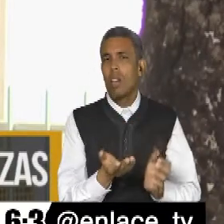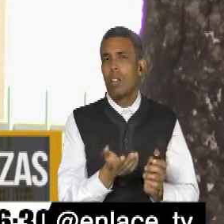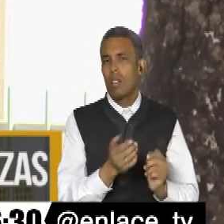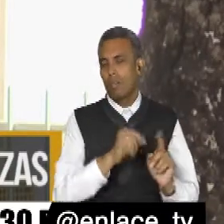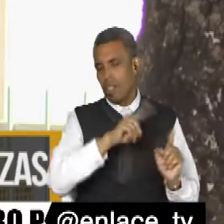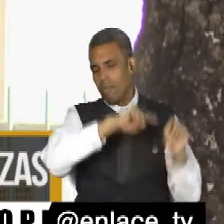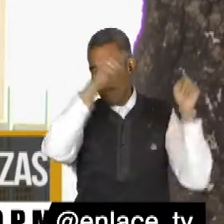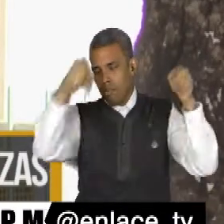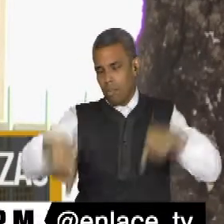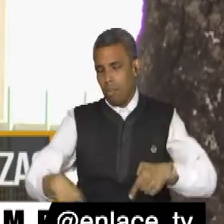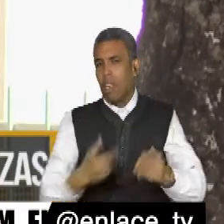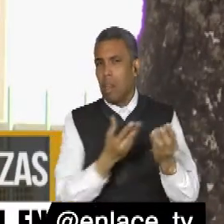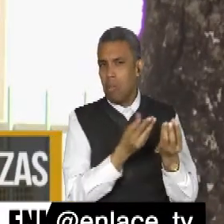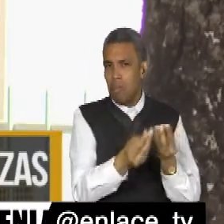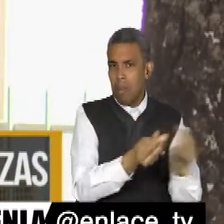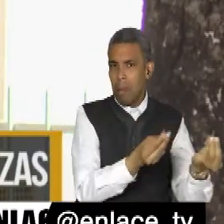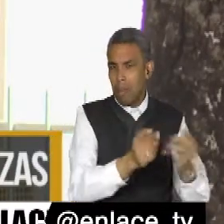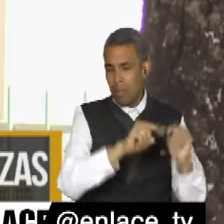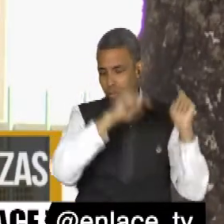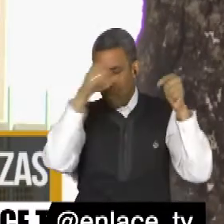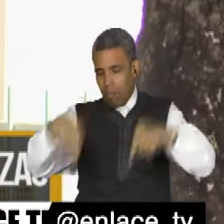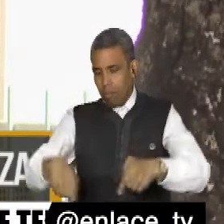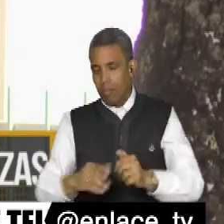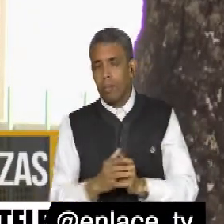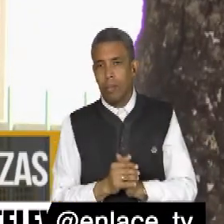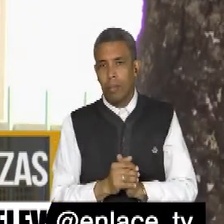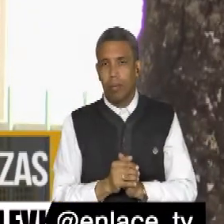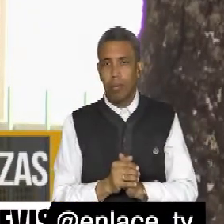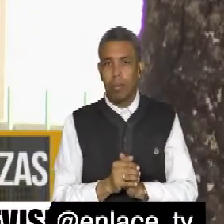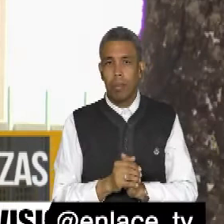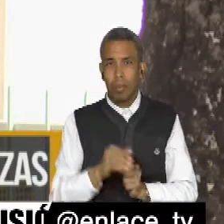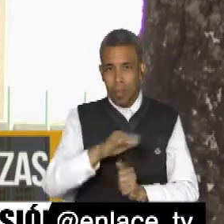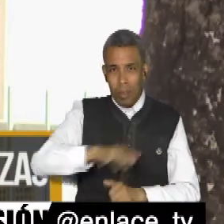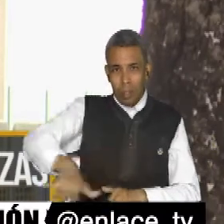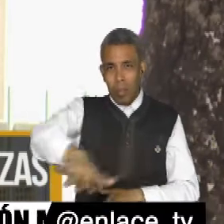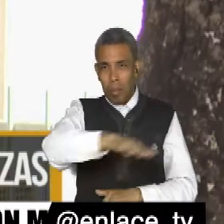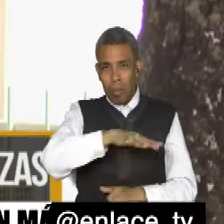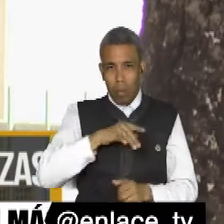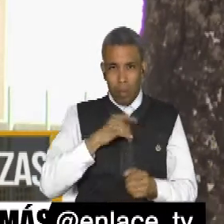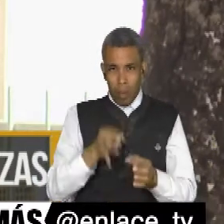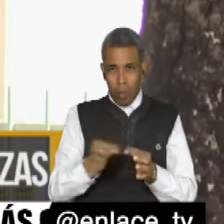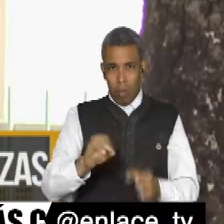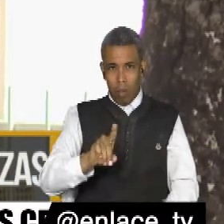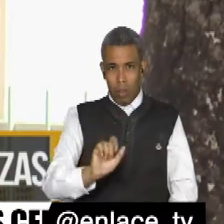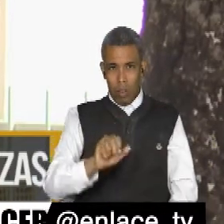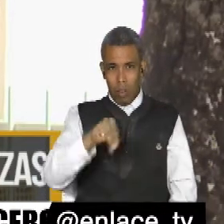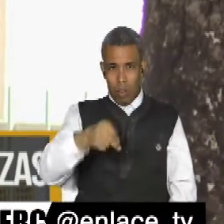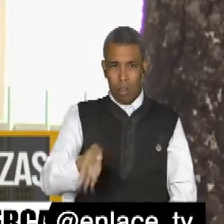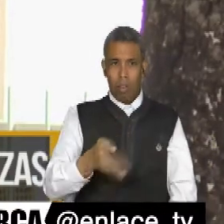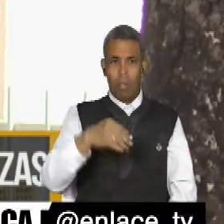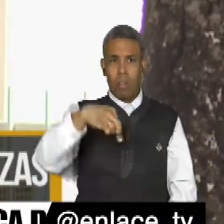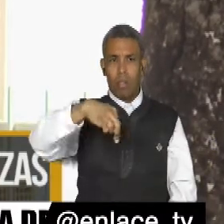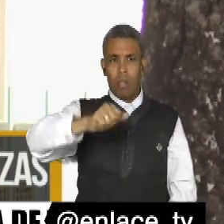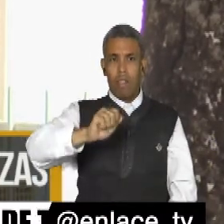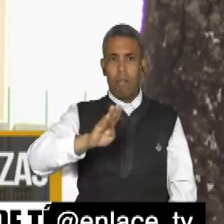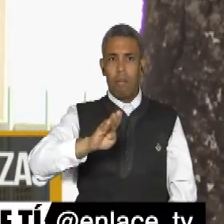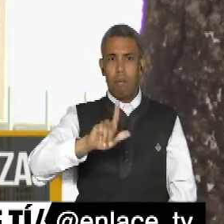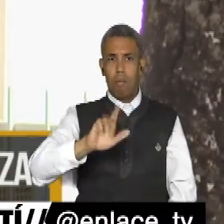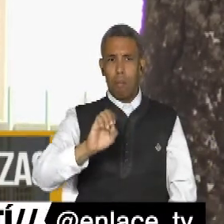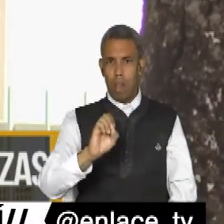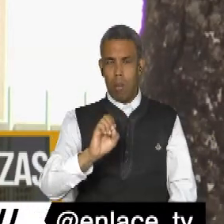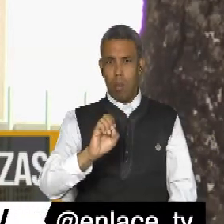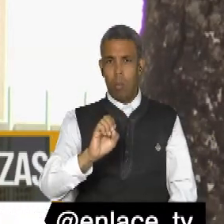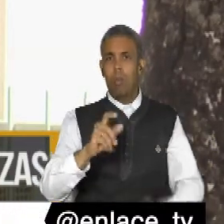esta familia, todos estudiaban precisamente allí en la población de San Pablo, sur de Bolívar, pero debieron ser sacados del colegio por